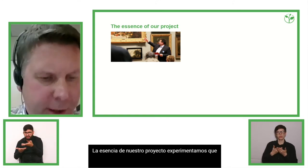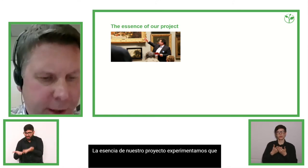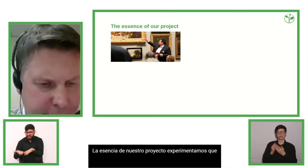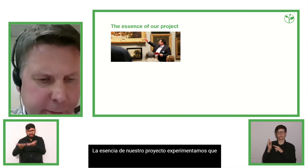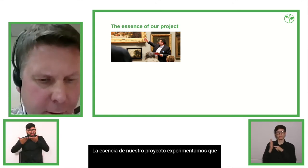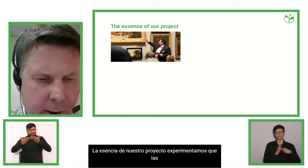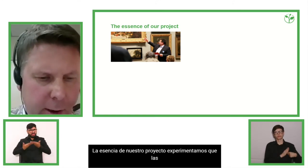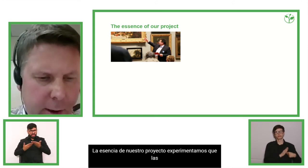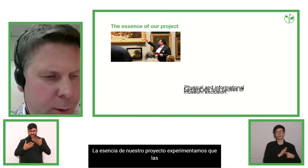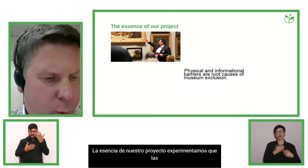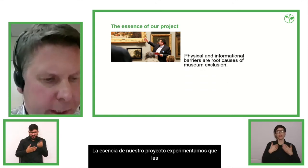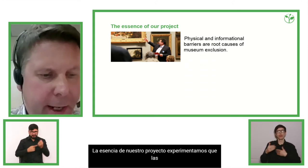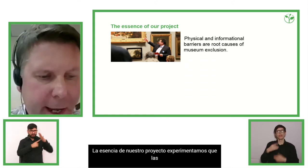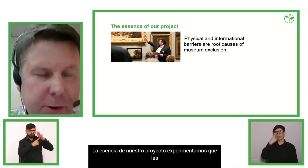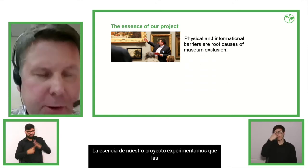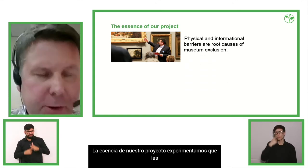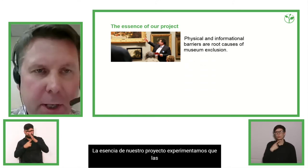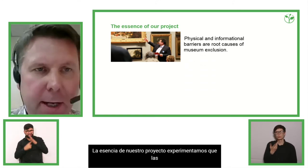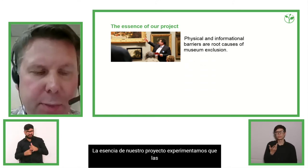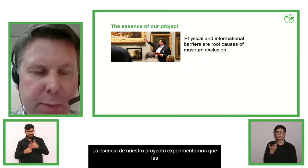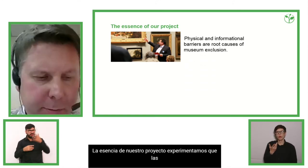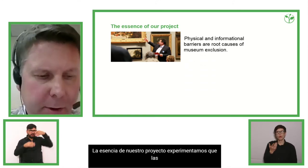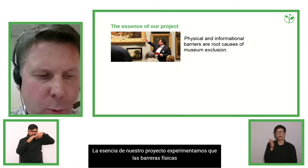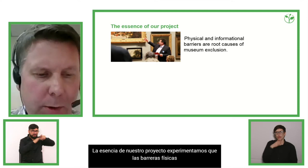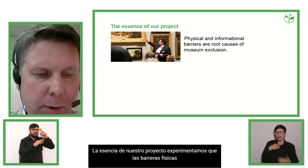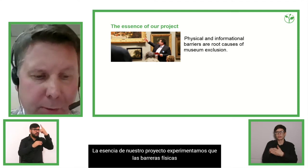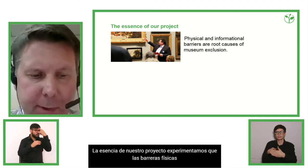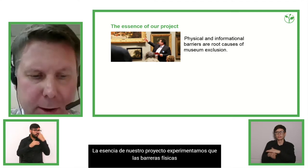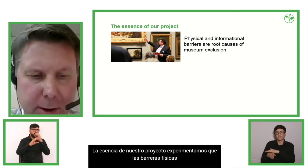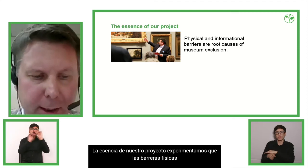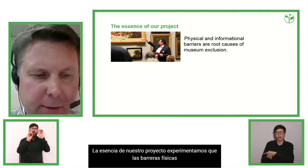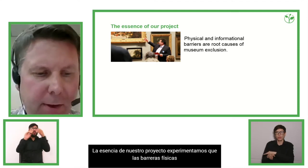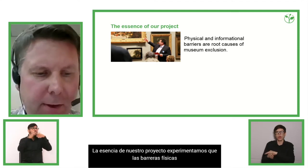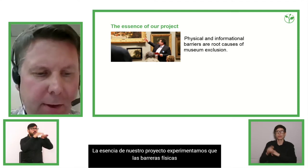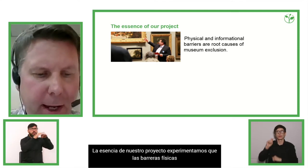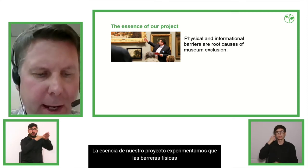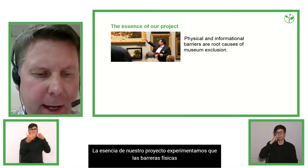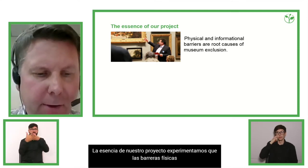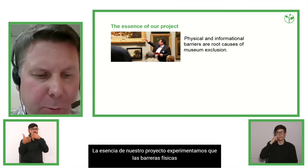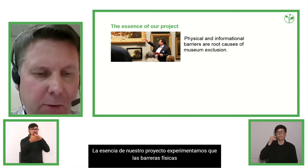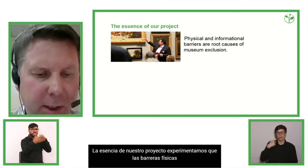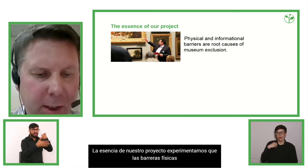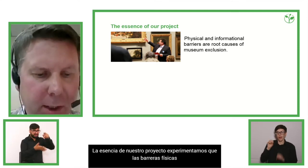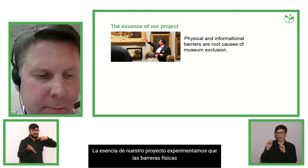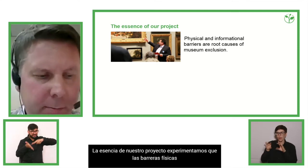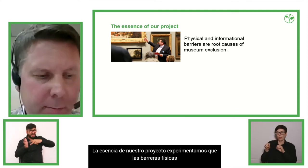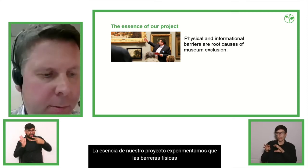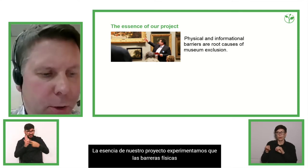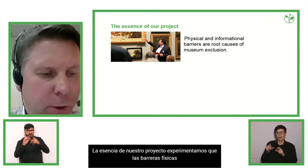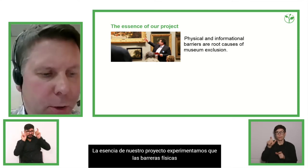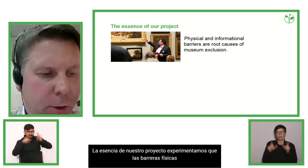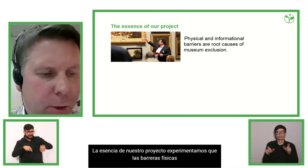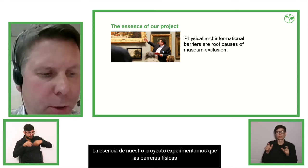en los museos. Por lo tanto, educamos a las personas con necesidades especiales